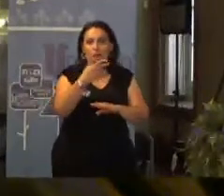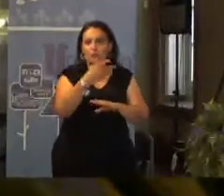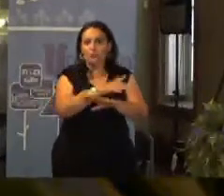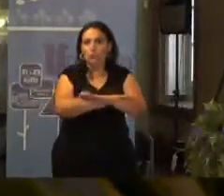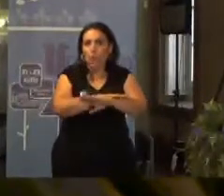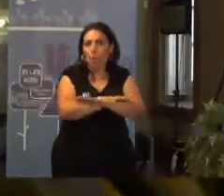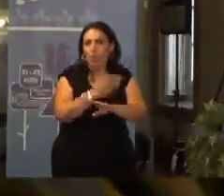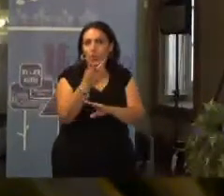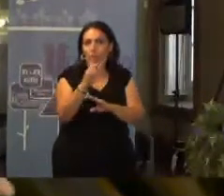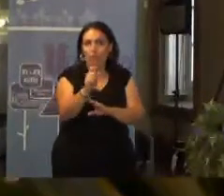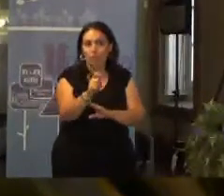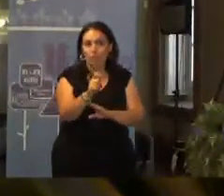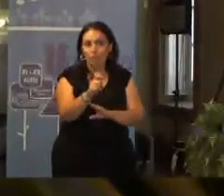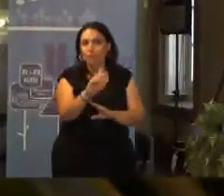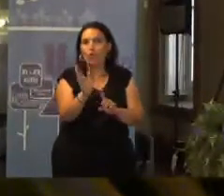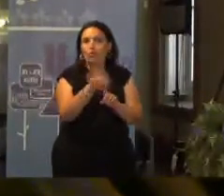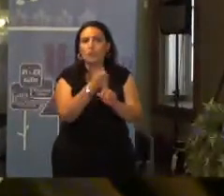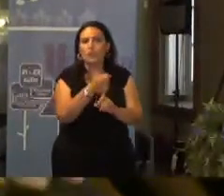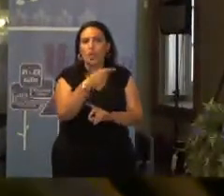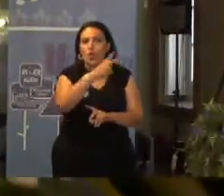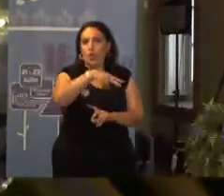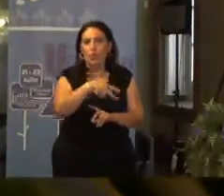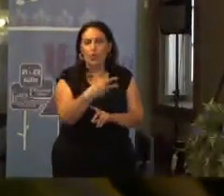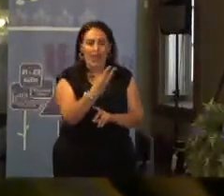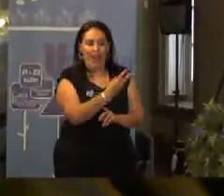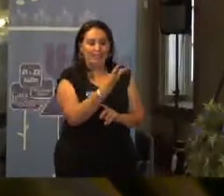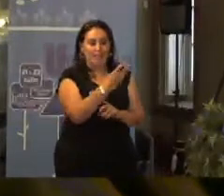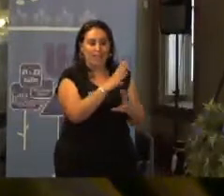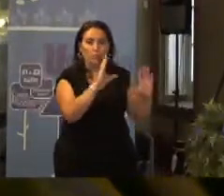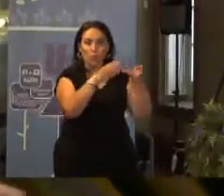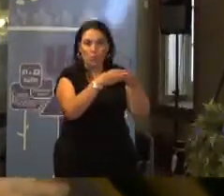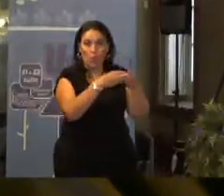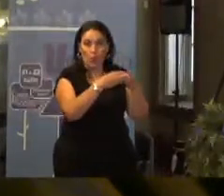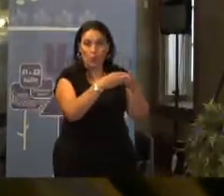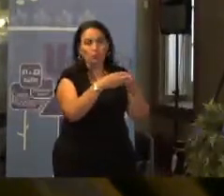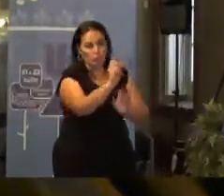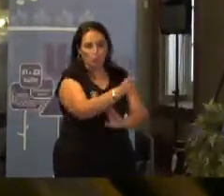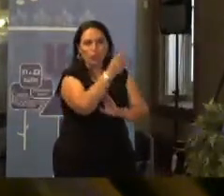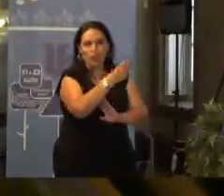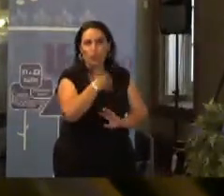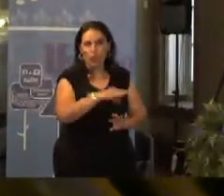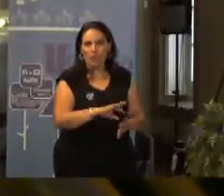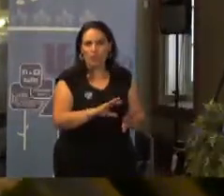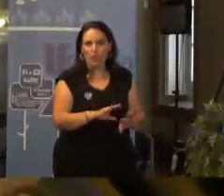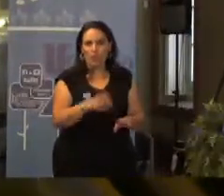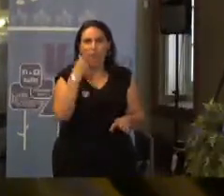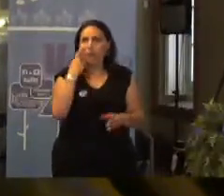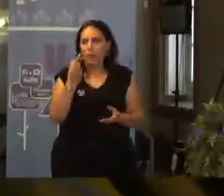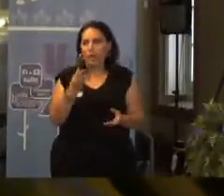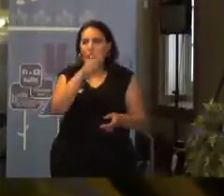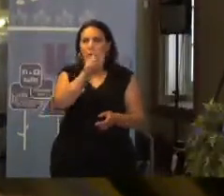conseguen, o conseguirán as tres. E entón, creo que iso A ver, a xente normal